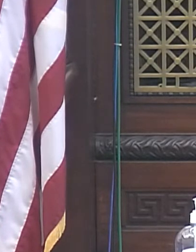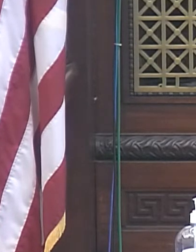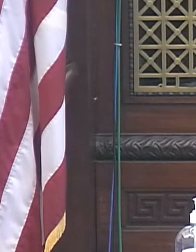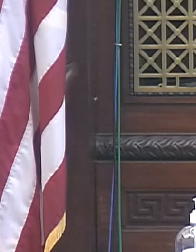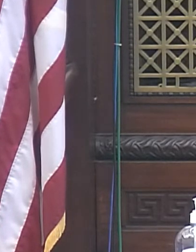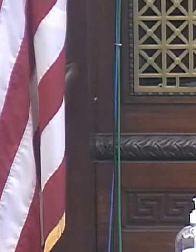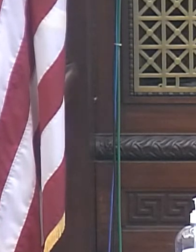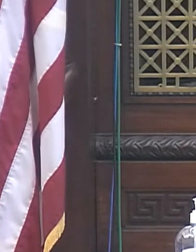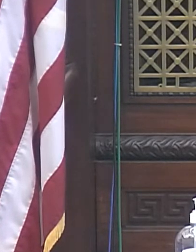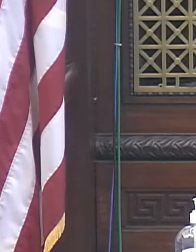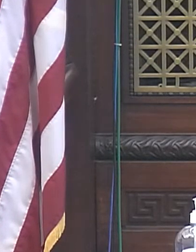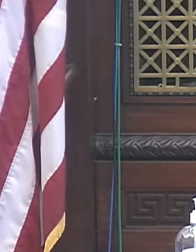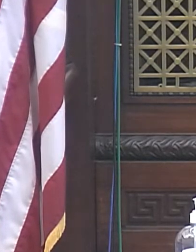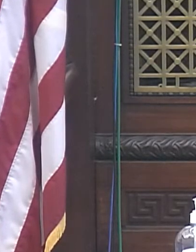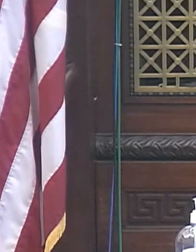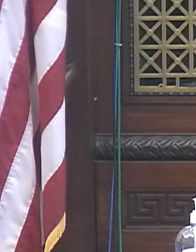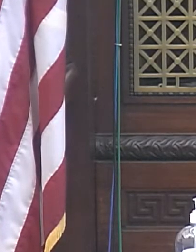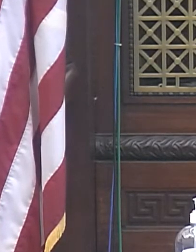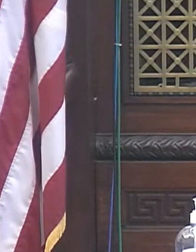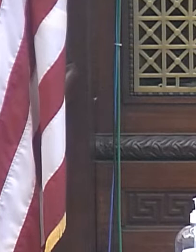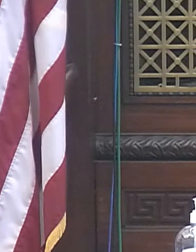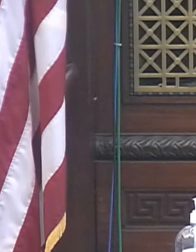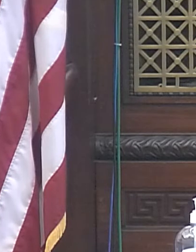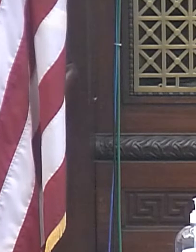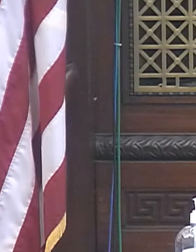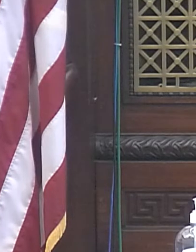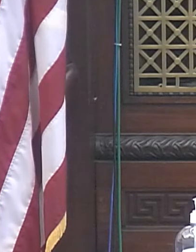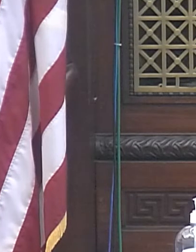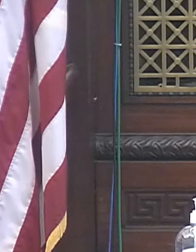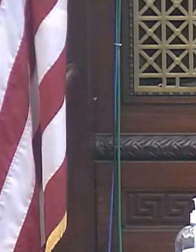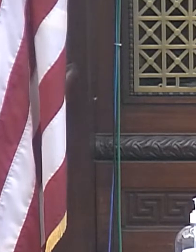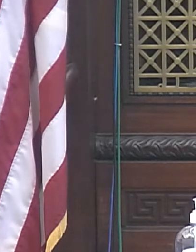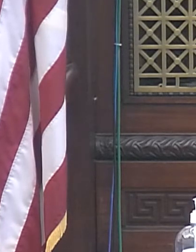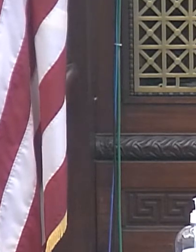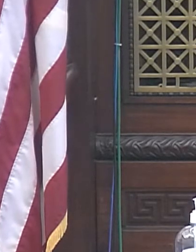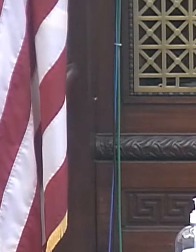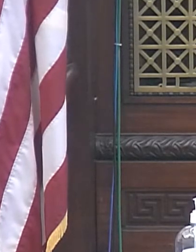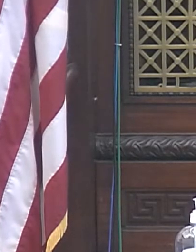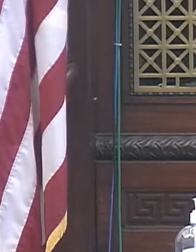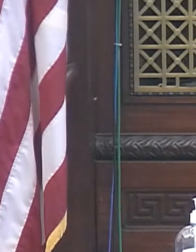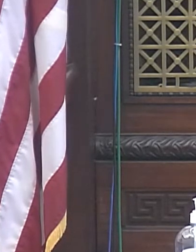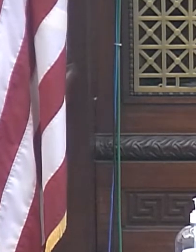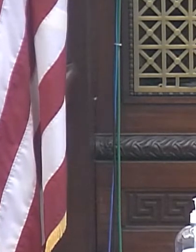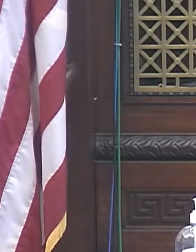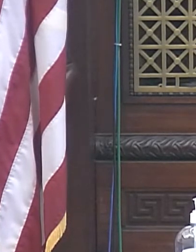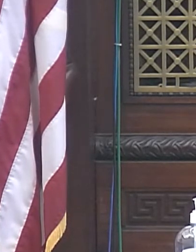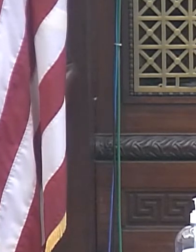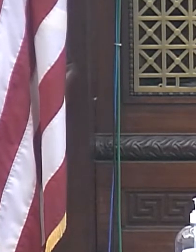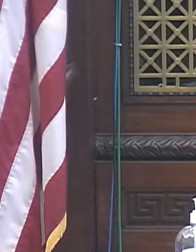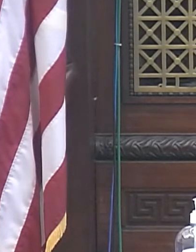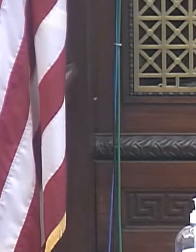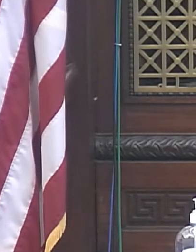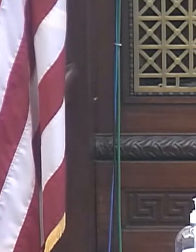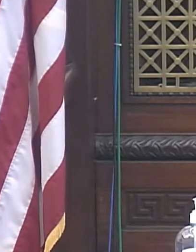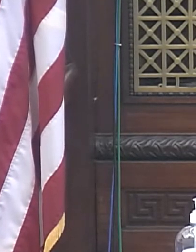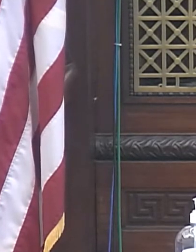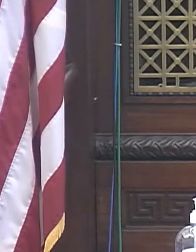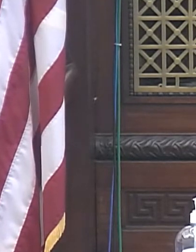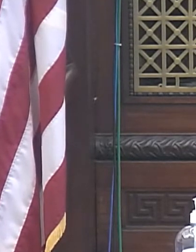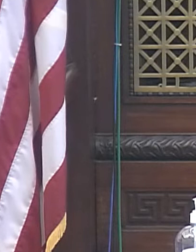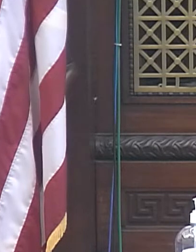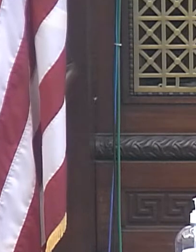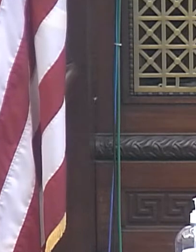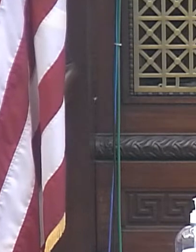a 1 hora o menos. Y considere utilizar aplicaciones de texto masivo como Pastor's Line